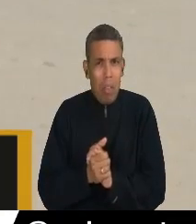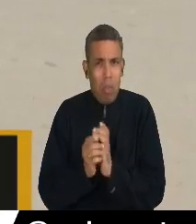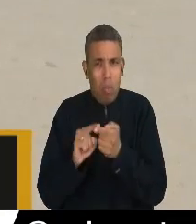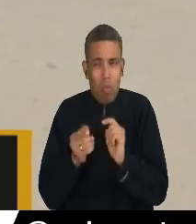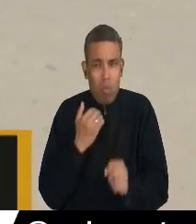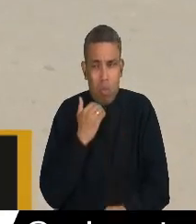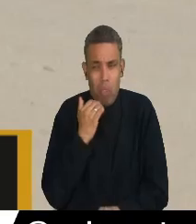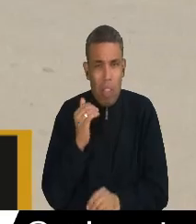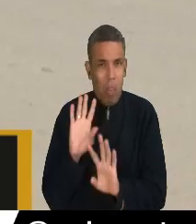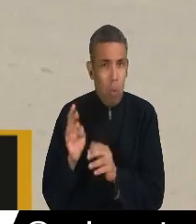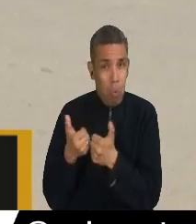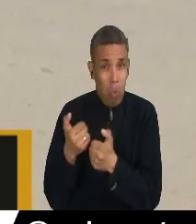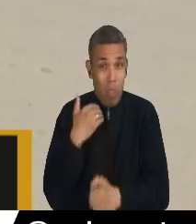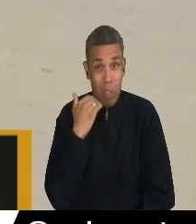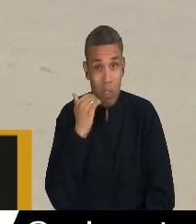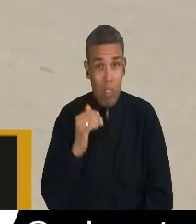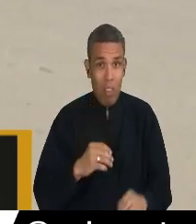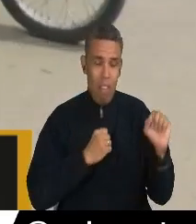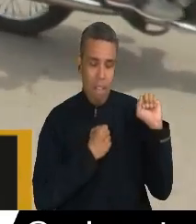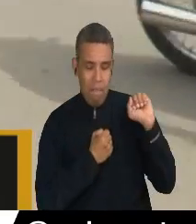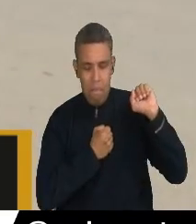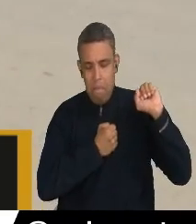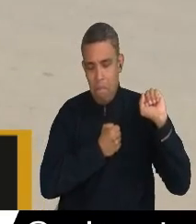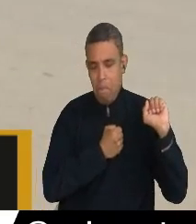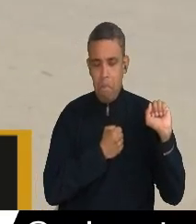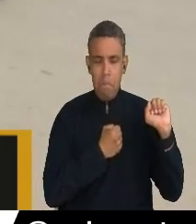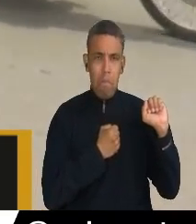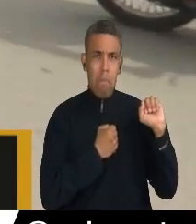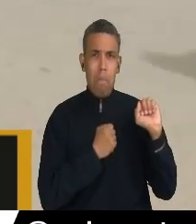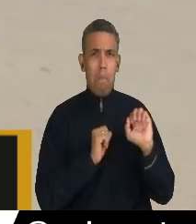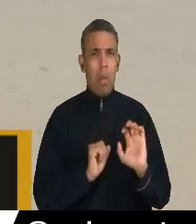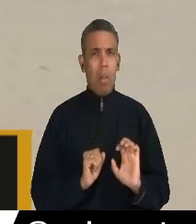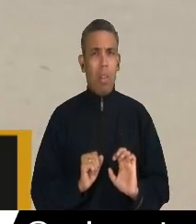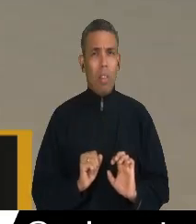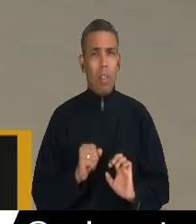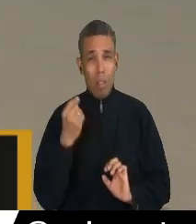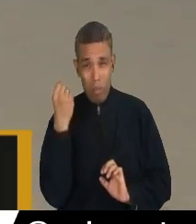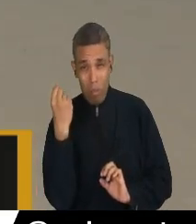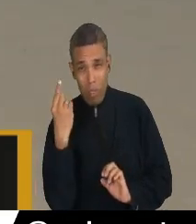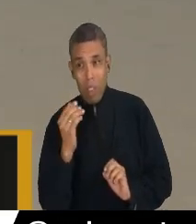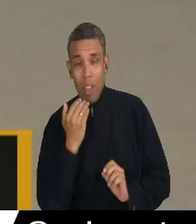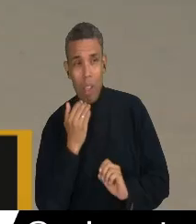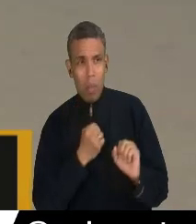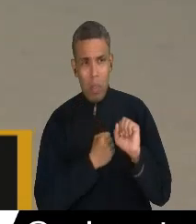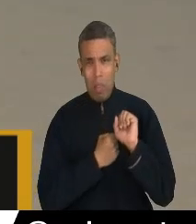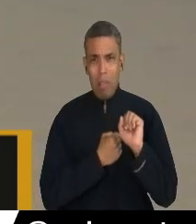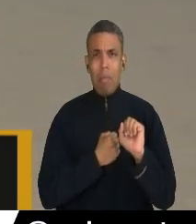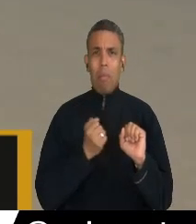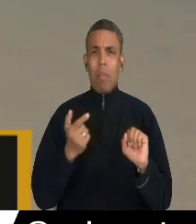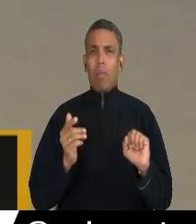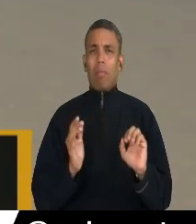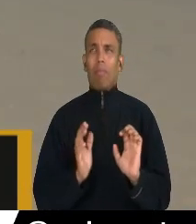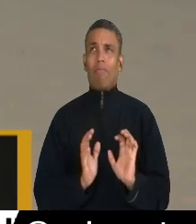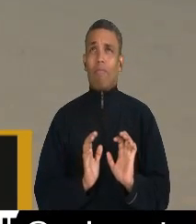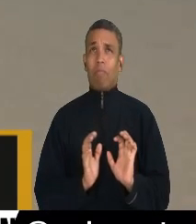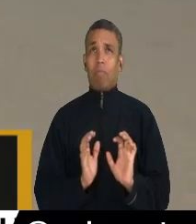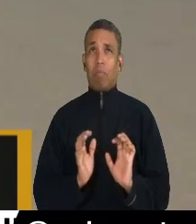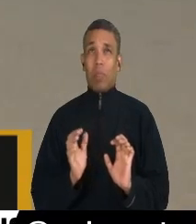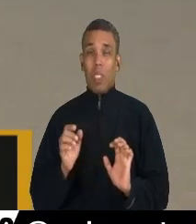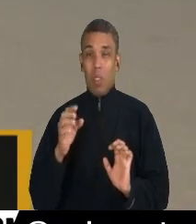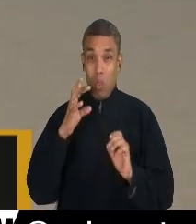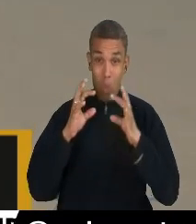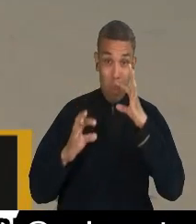a coger a la muchacha y a jalarla y a empujarla contra él, ¿sí me entiende? Y ahí como buscándole problemas, y ahí fue, entonces